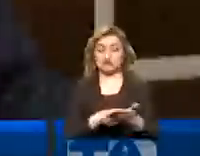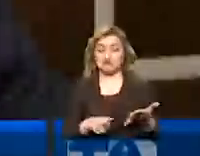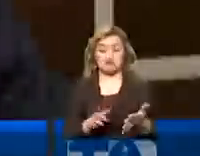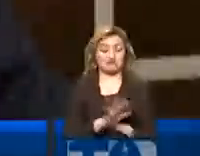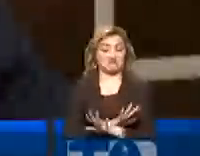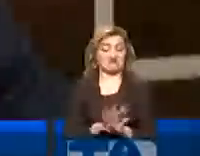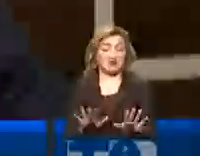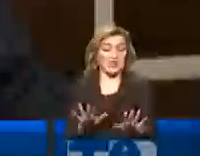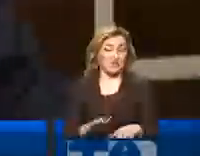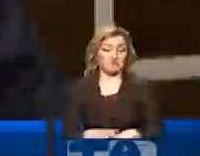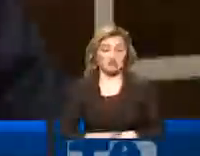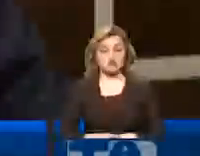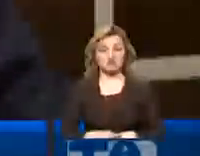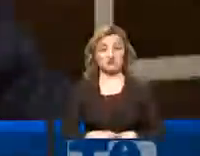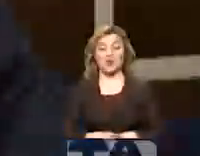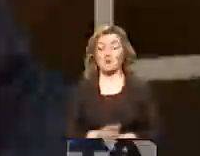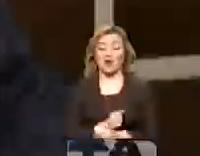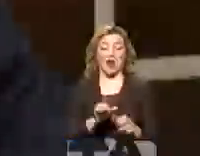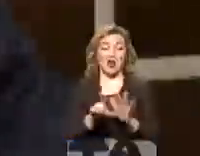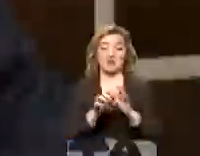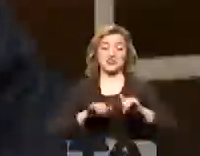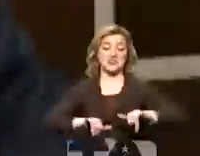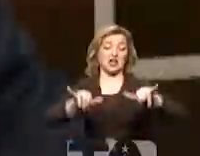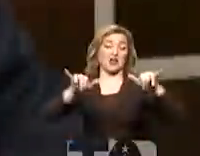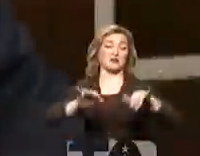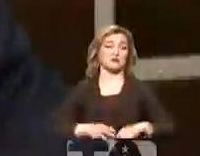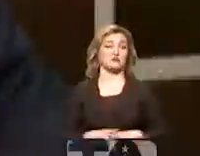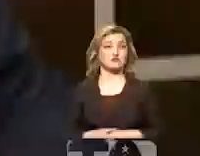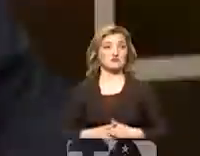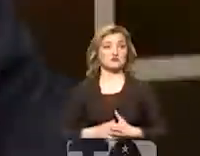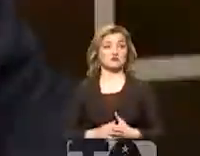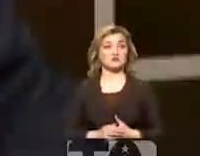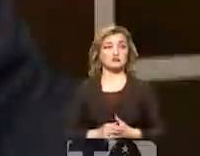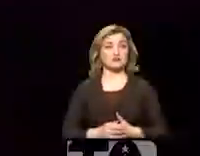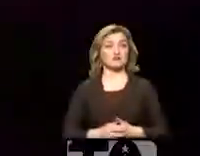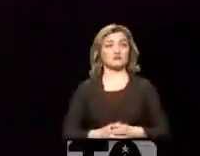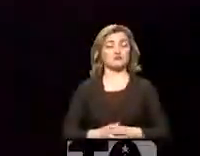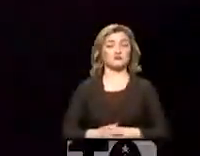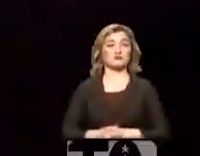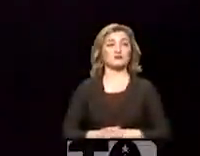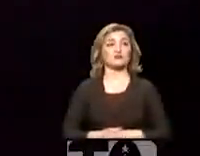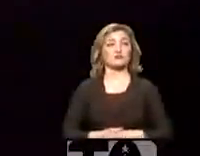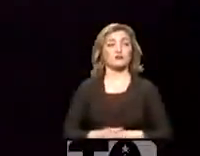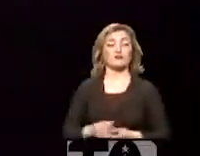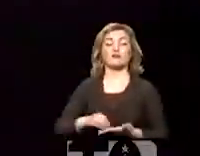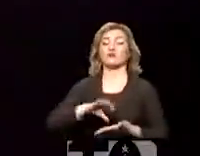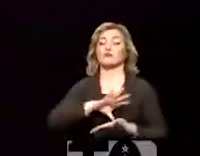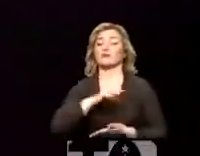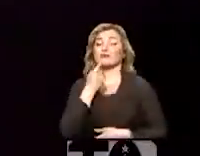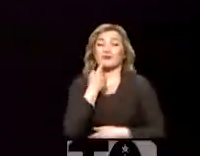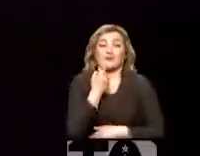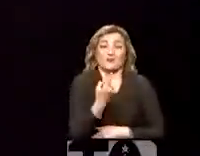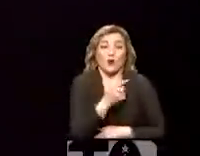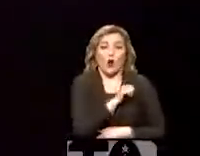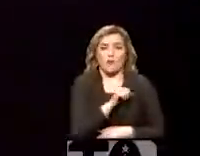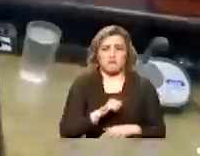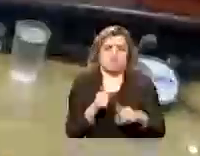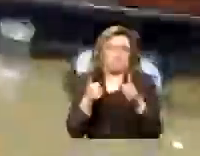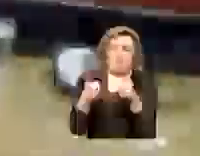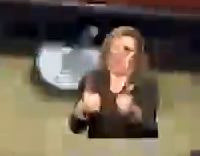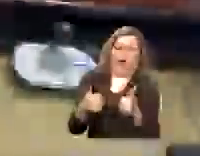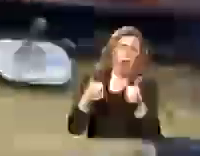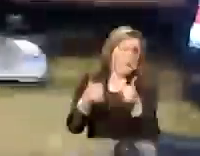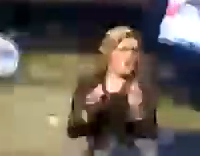ser declarado posteriormente y la ley continuará con una vida jurídica normal. Desde la Asamblea consideran que actuaron bien y que no